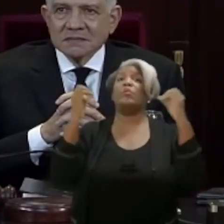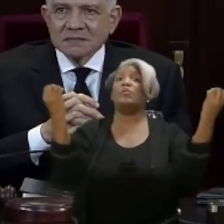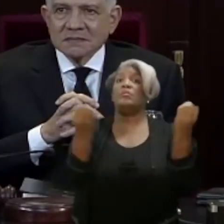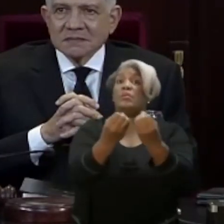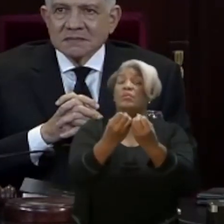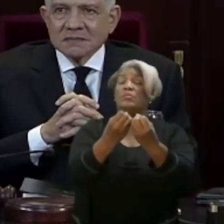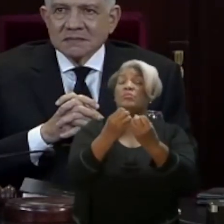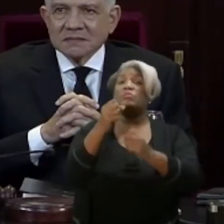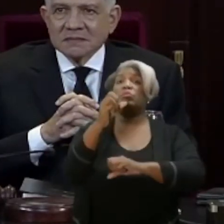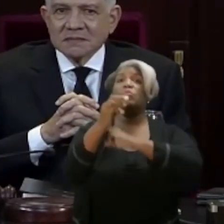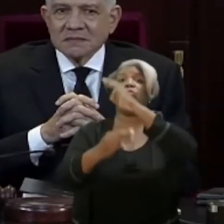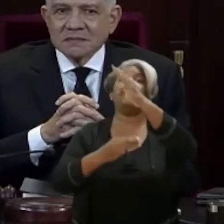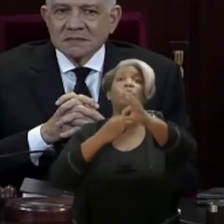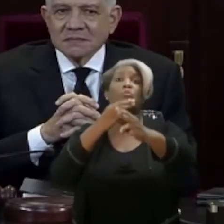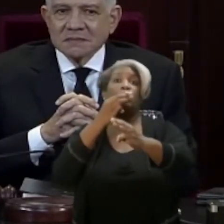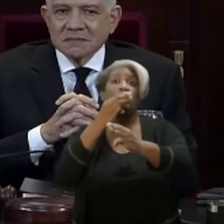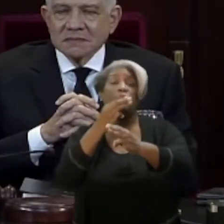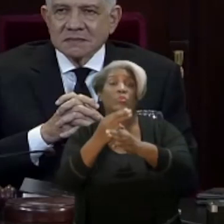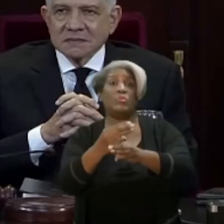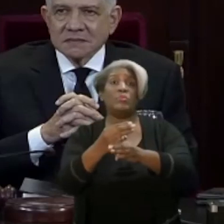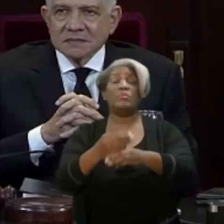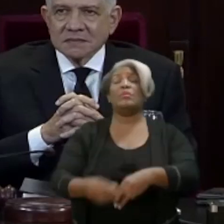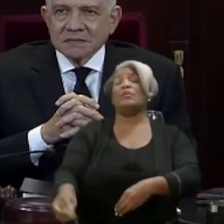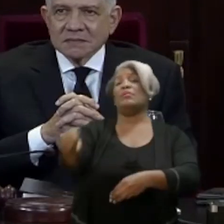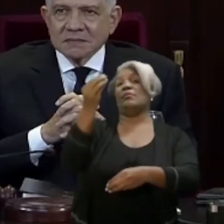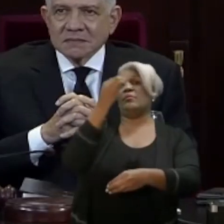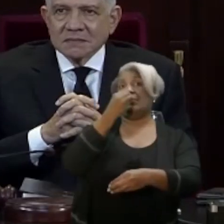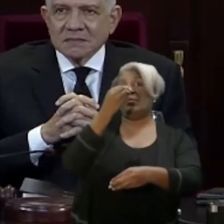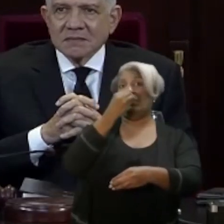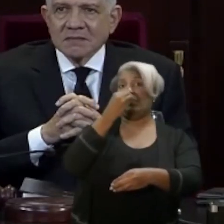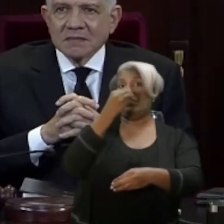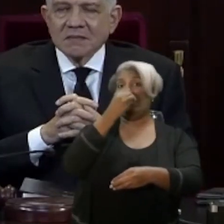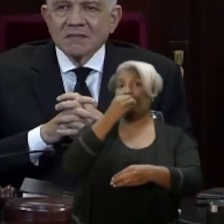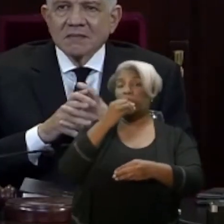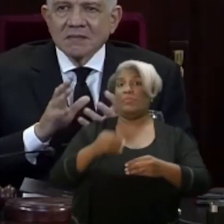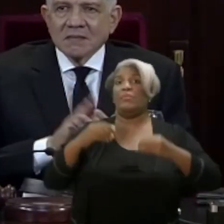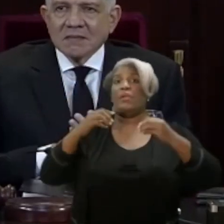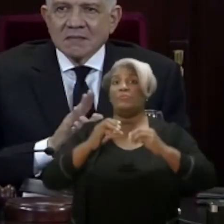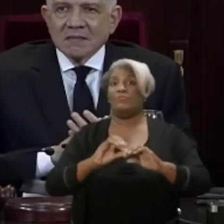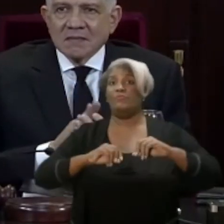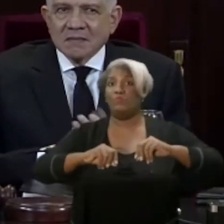Naciones Unidas para la Agricultura y la Alimentación, FAO.